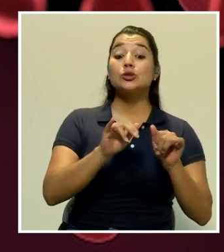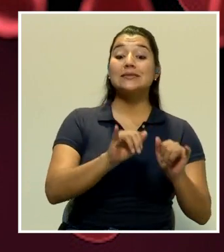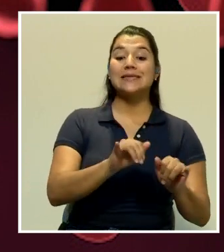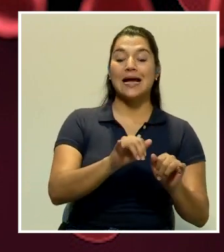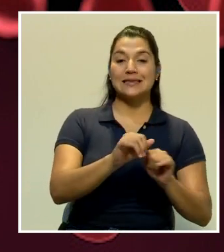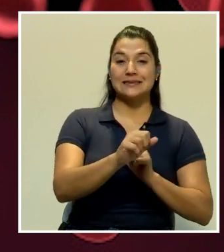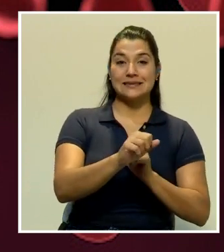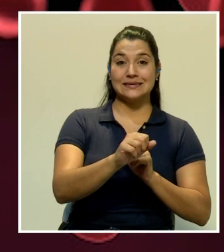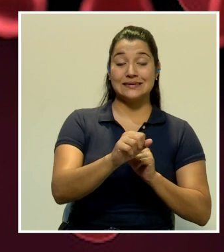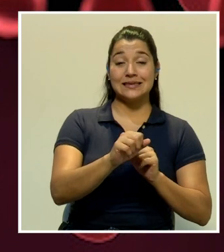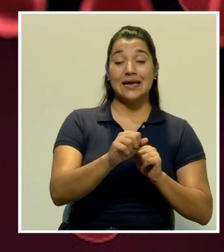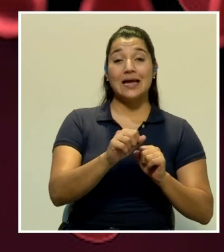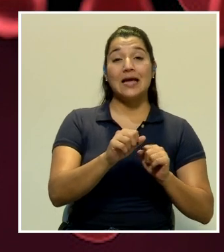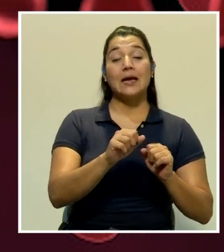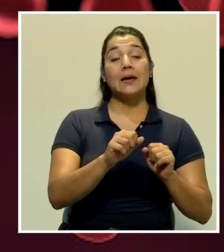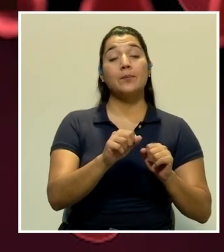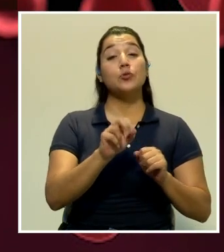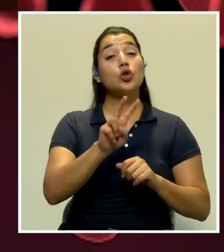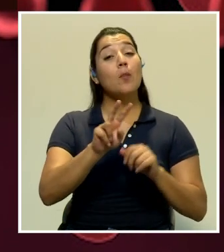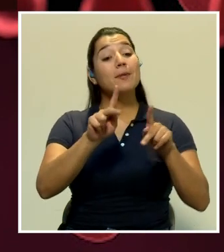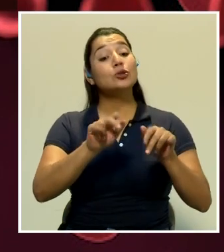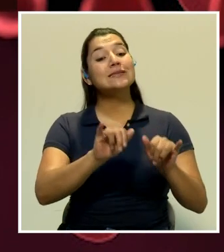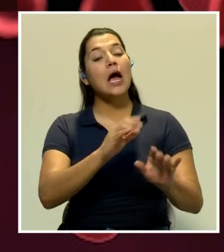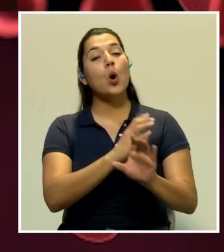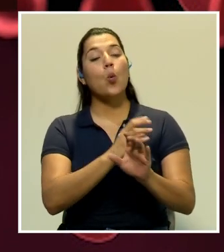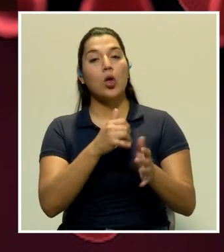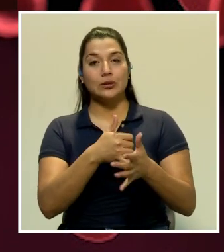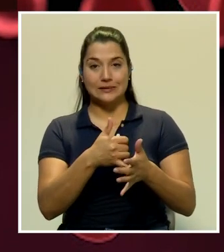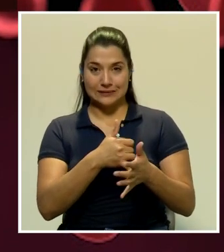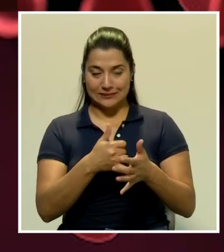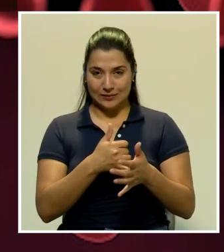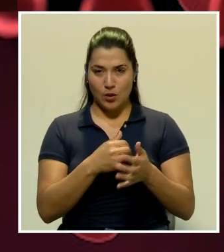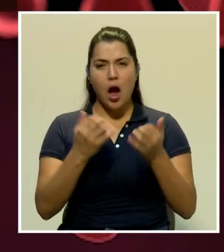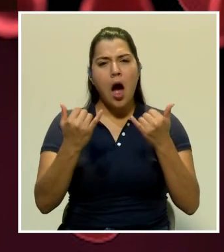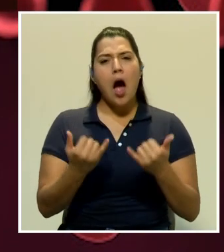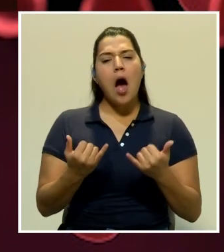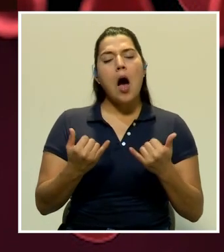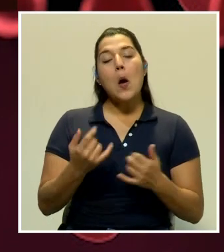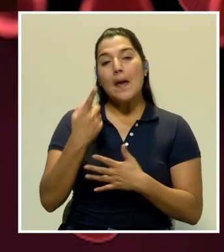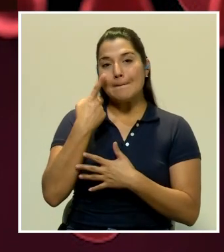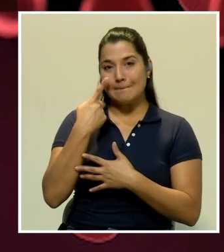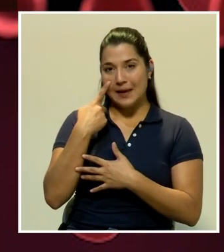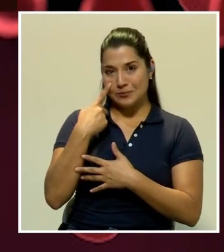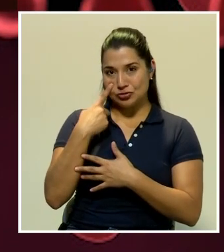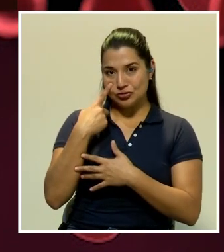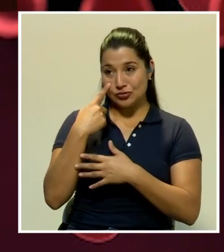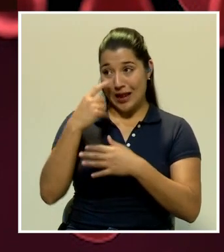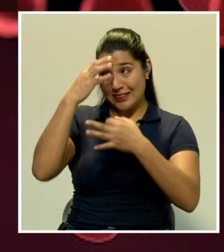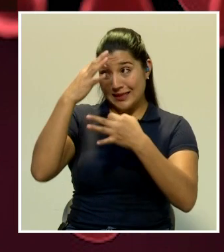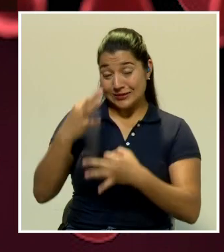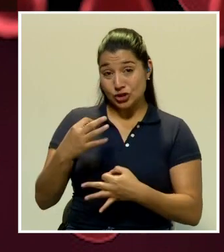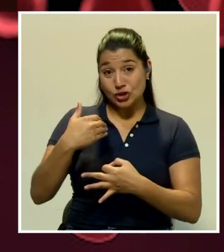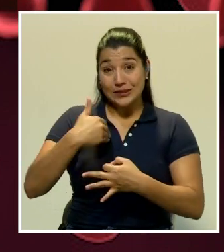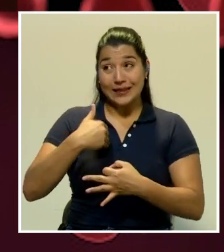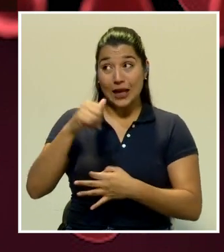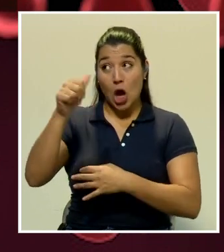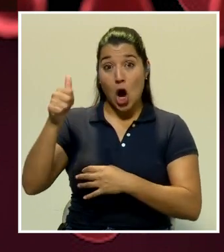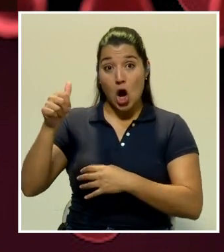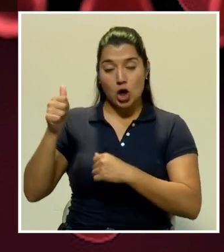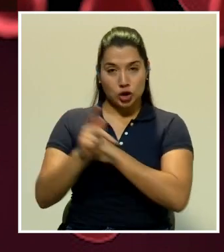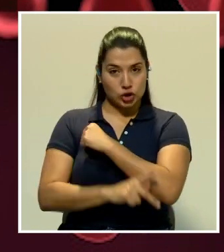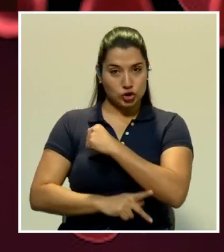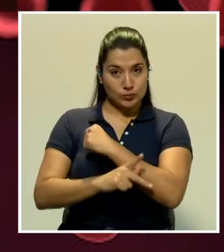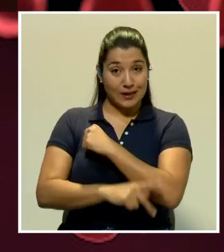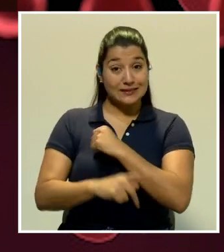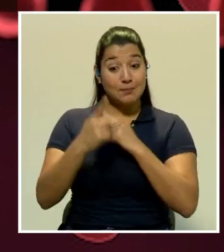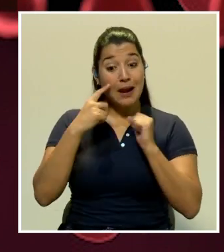de conocer los datos de nuestro país, hacemos un repaso por las iniciativas que se están tomando a nivel internacional para hacerle frente a la crisis